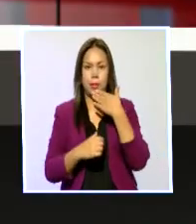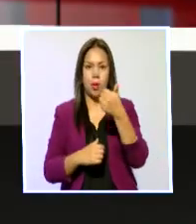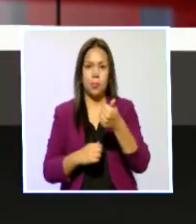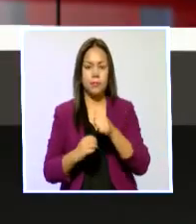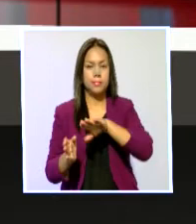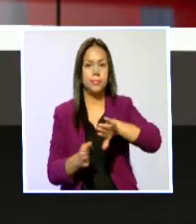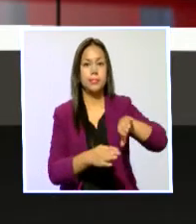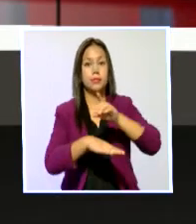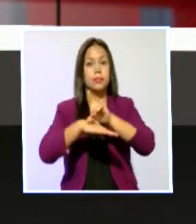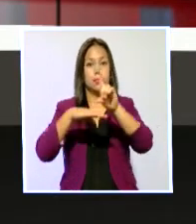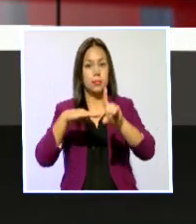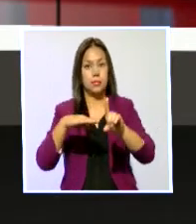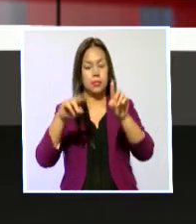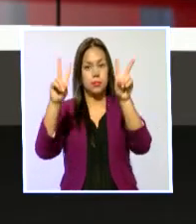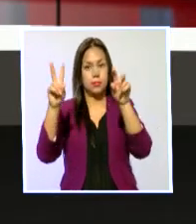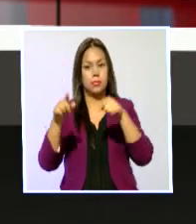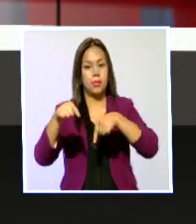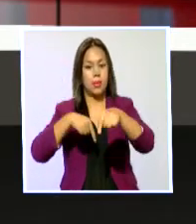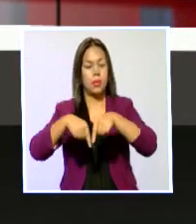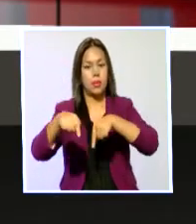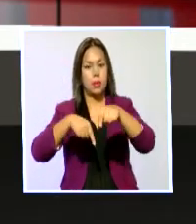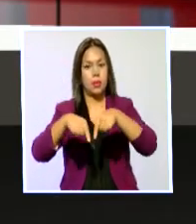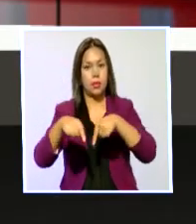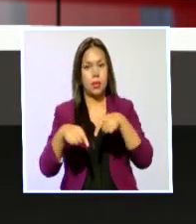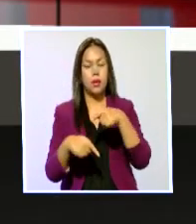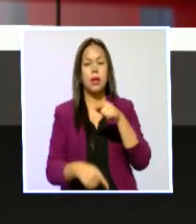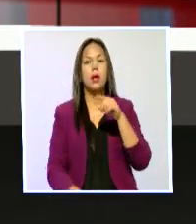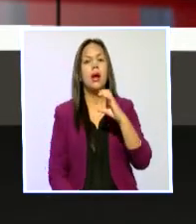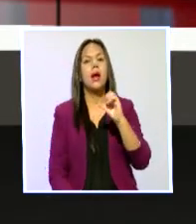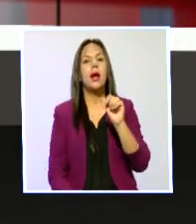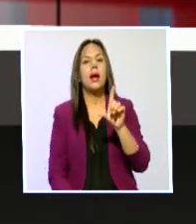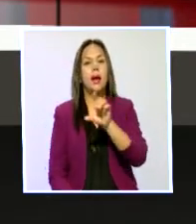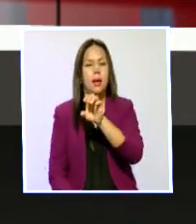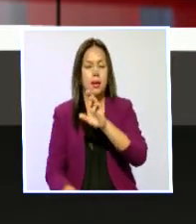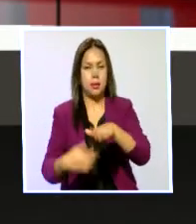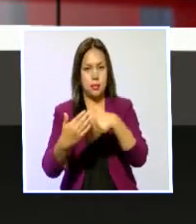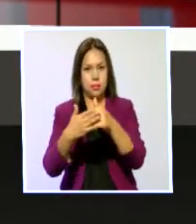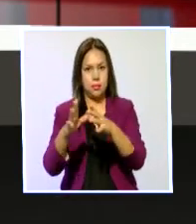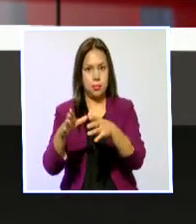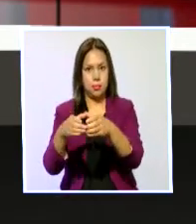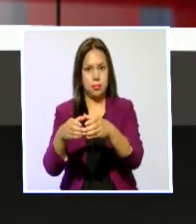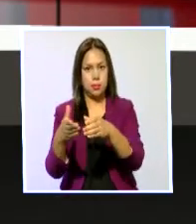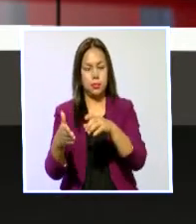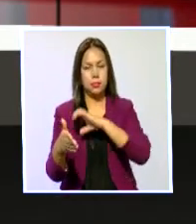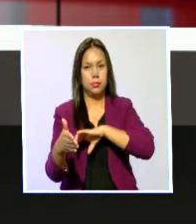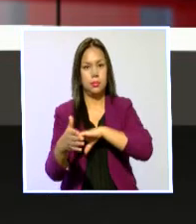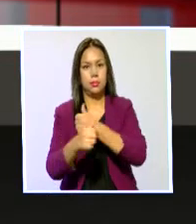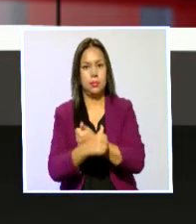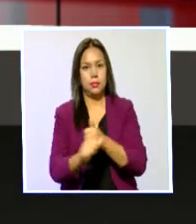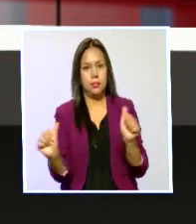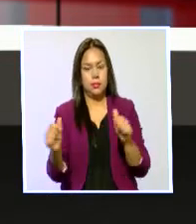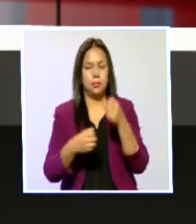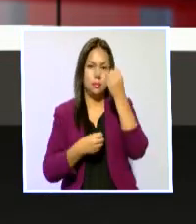El director ejecutivo de la Agencia Nacional de Tránsito, Pablo Calle, acudió a la Comisión de Gobiernos Autónomos para informar sobre las